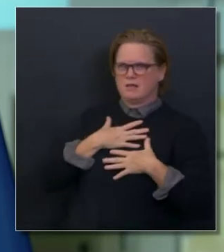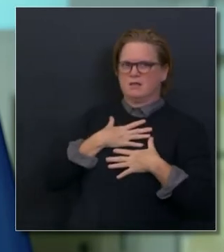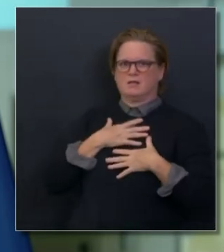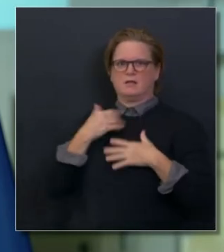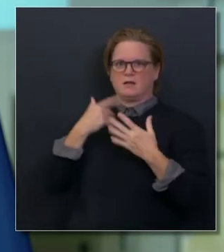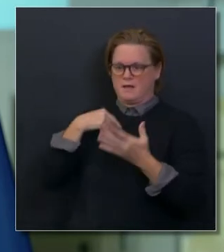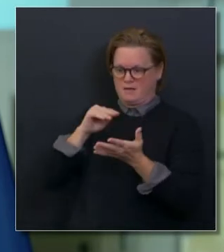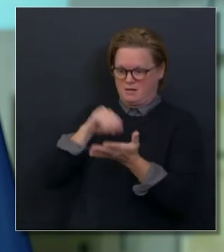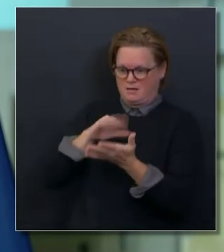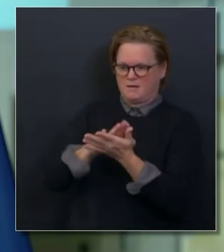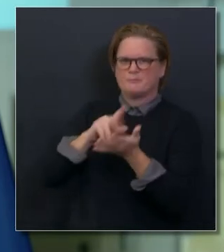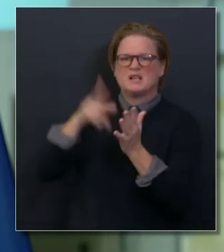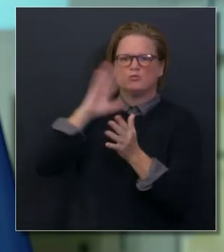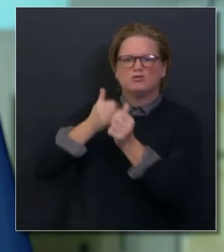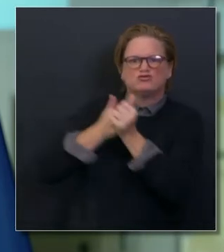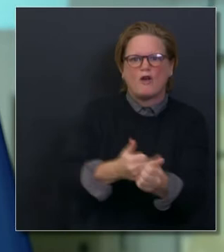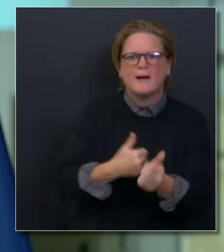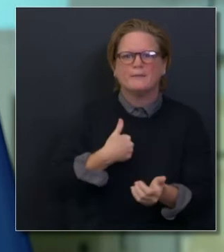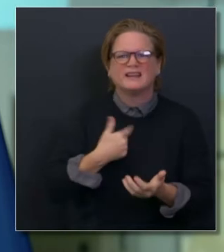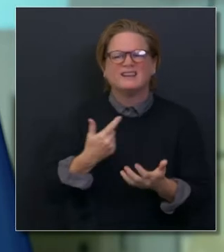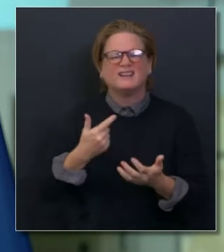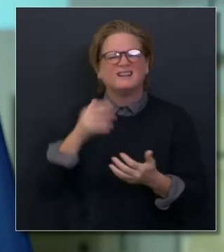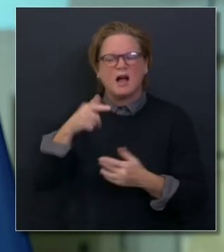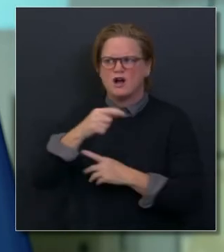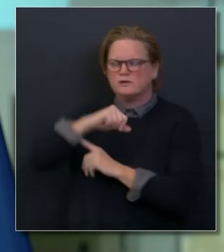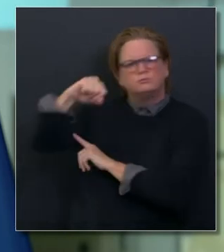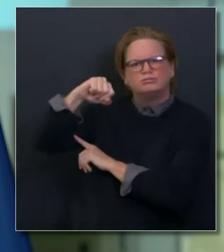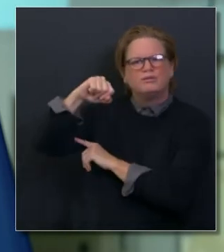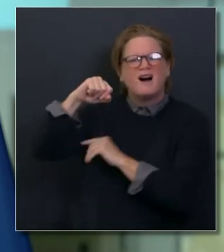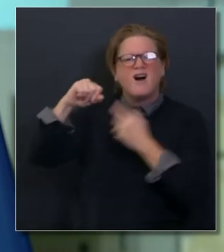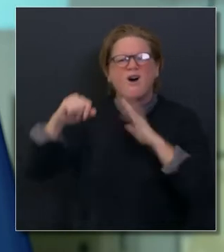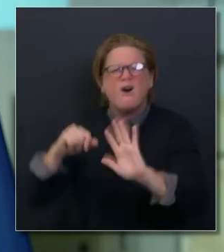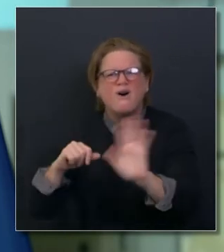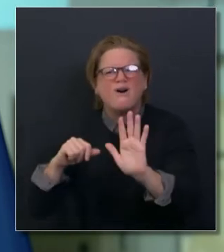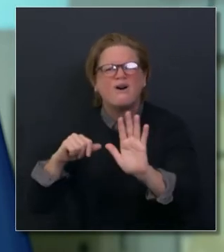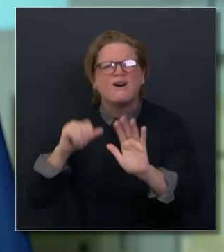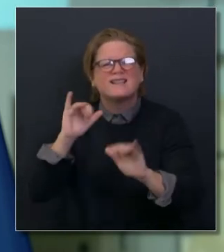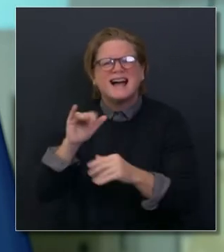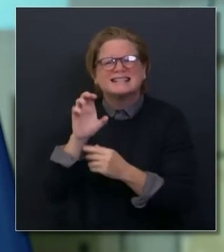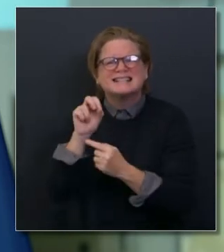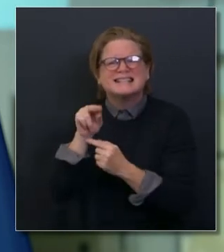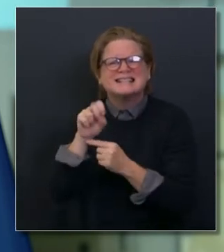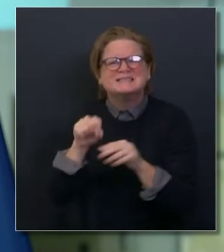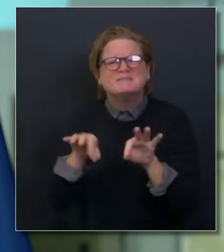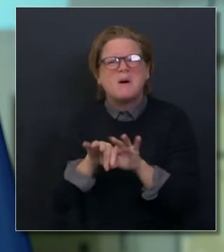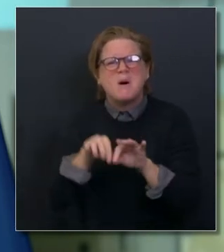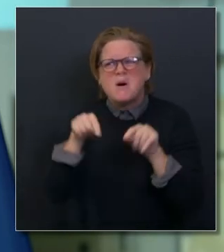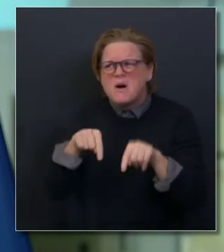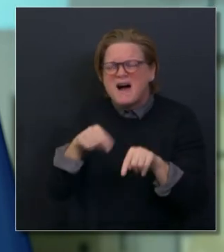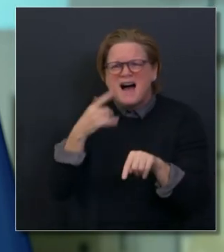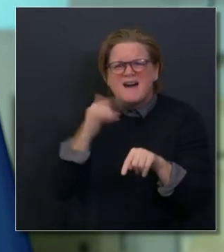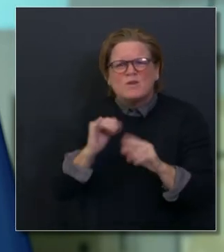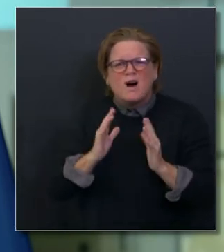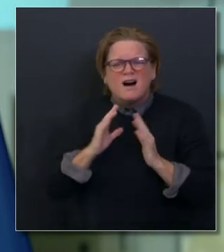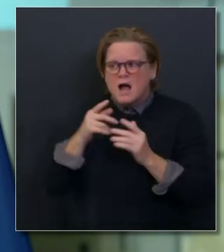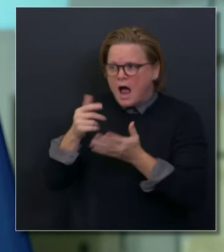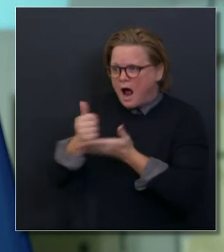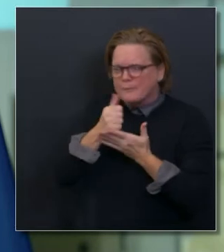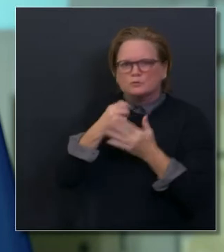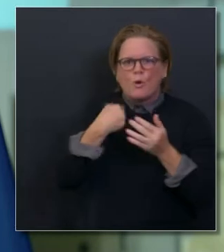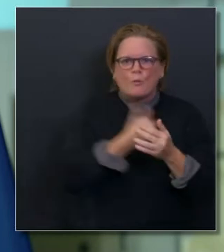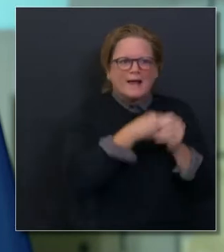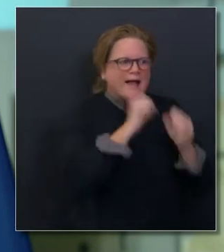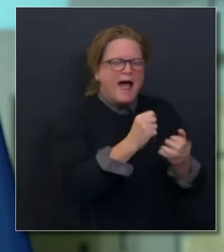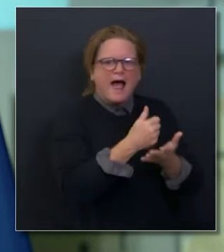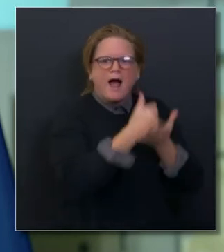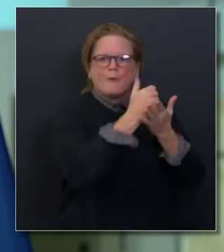alejarse de esa experiencia de participar en el censo. Así que estamos trabajando con esas lecciones aprendidas del último